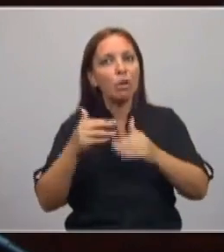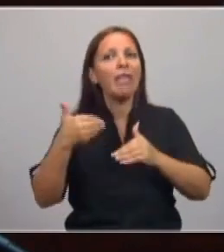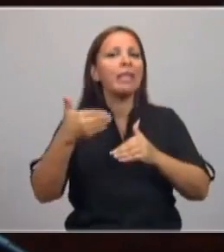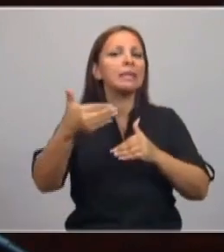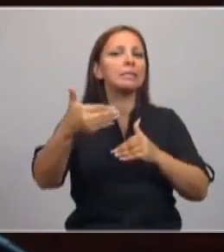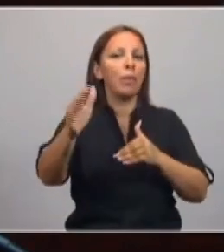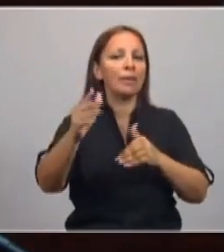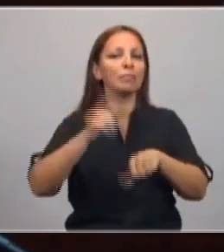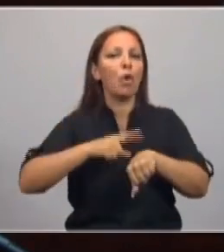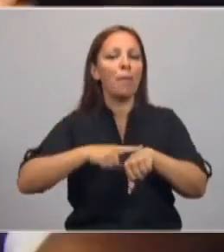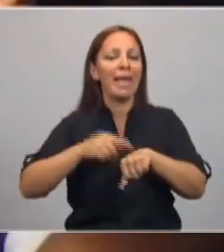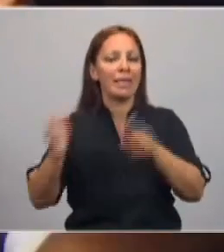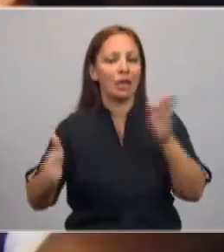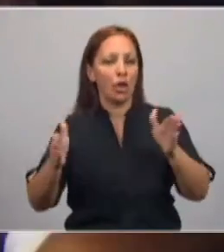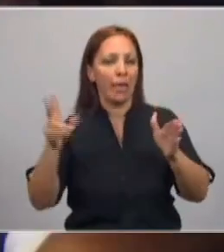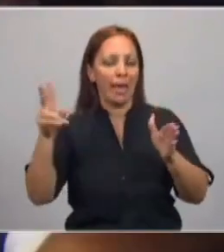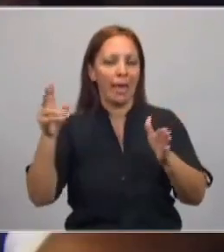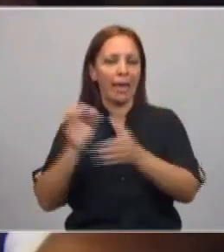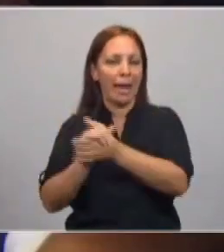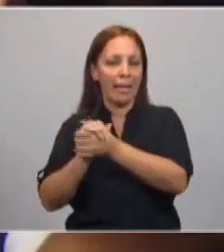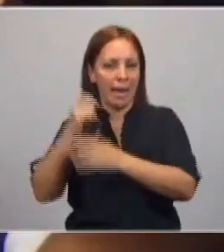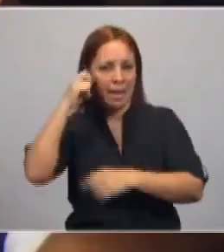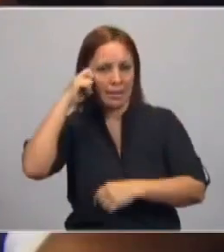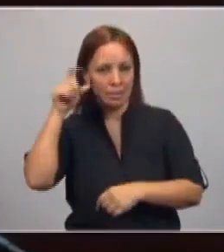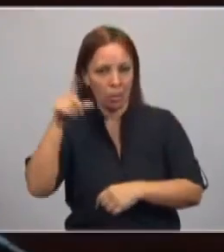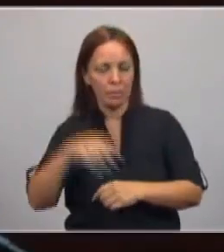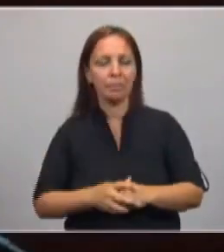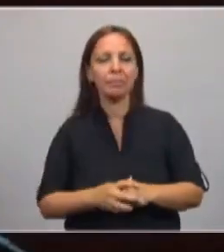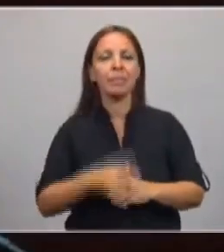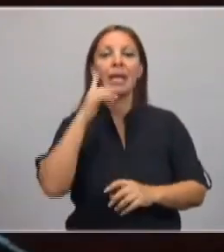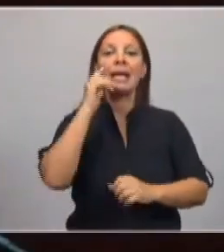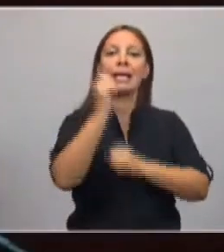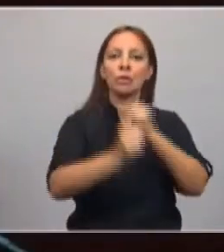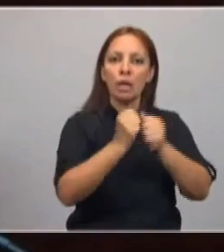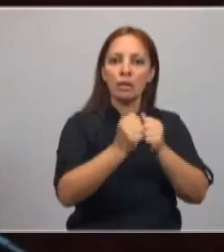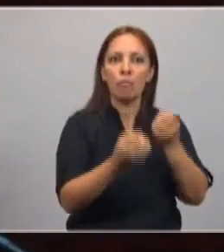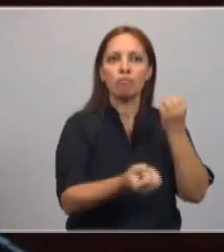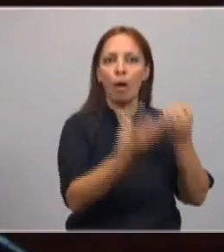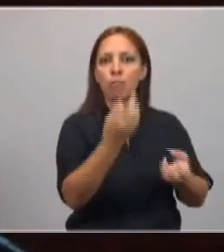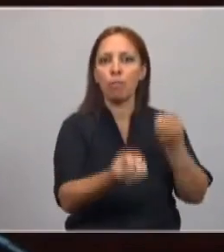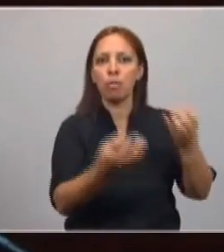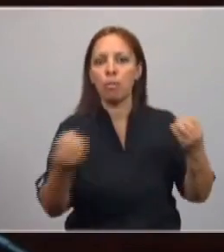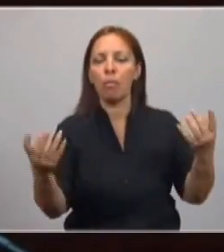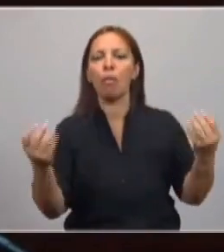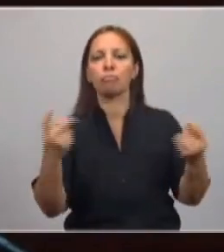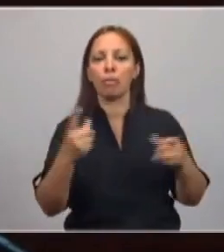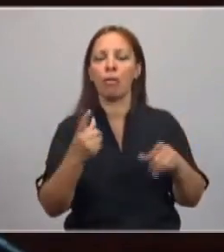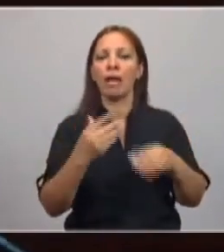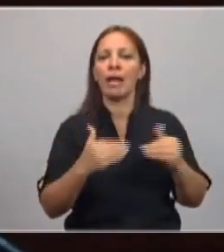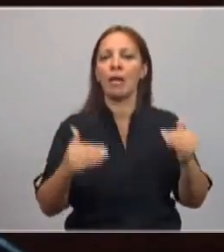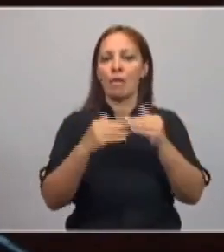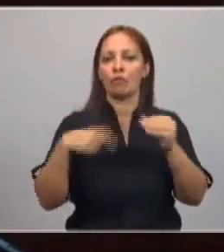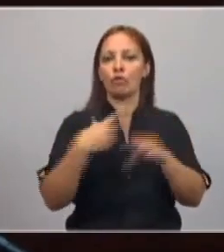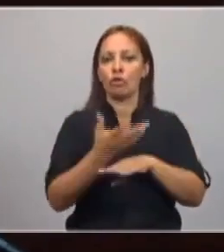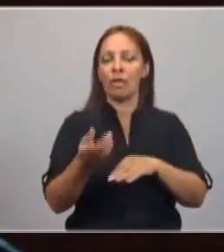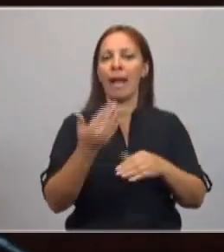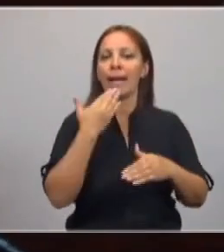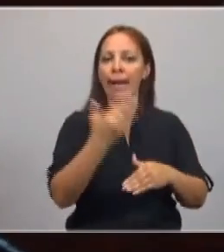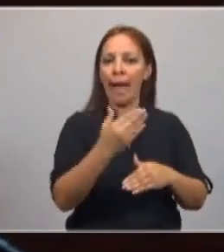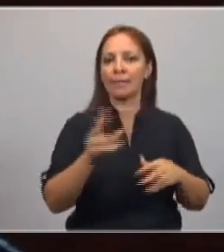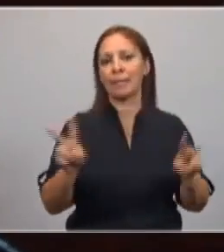con el radicalismo. La industrialización y la inclusión social se consolidaron con el peronismo.